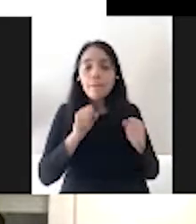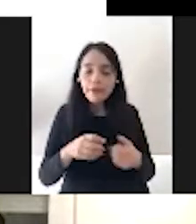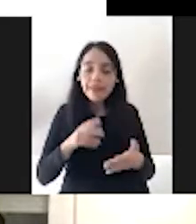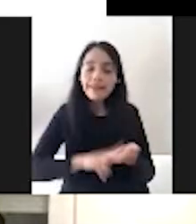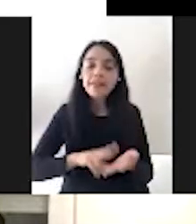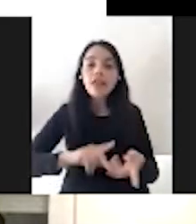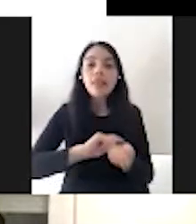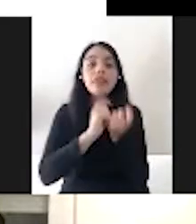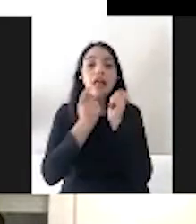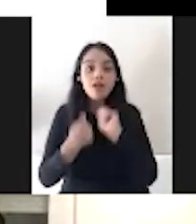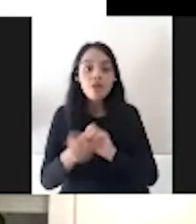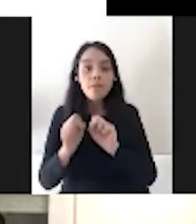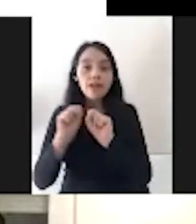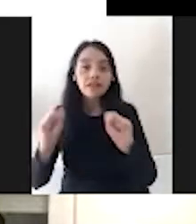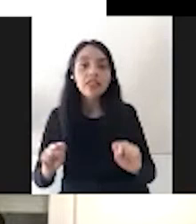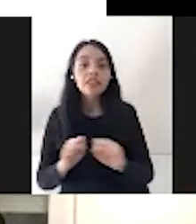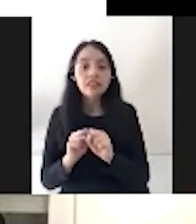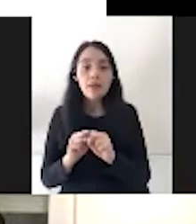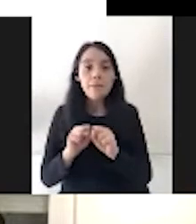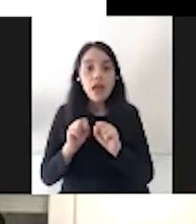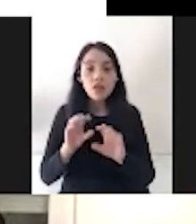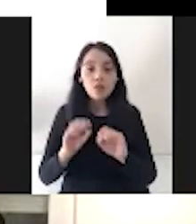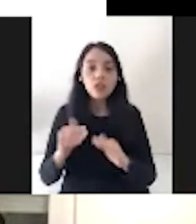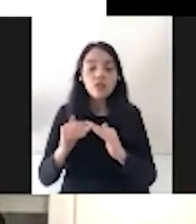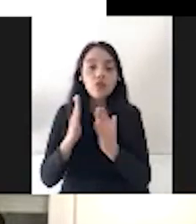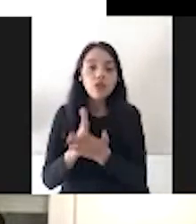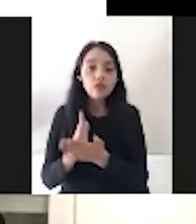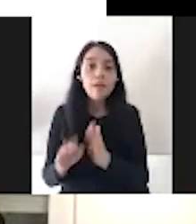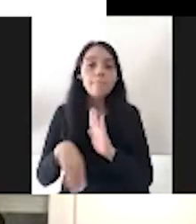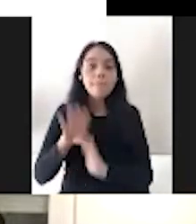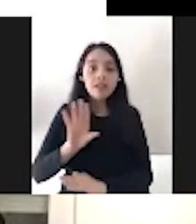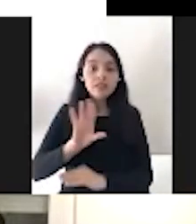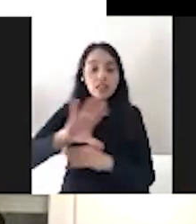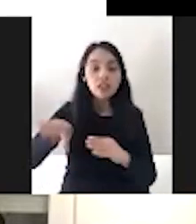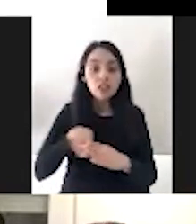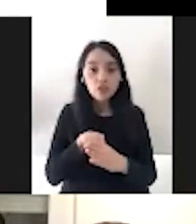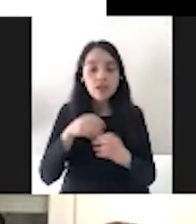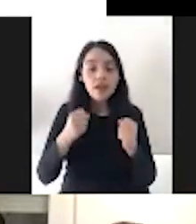de esta manera las escuelas sean más inclusivas. En este sentido podemos ver varios